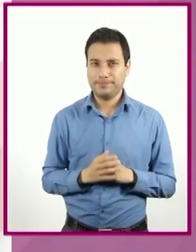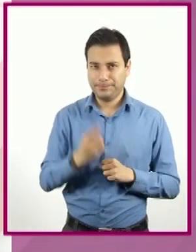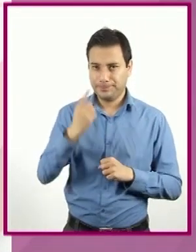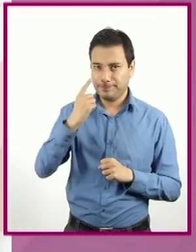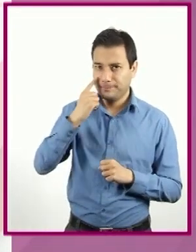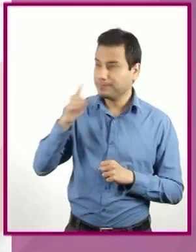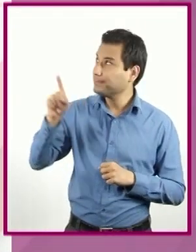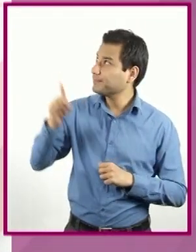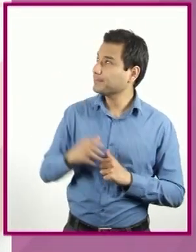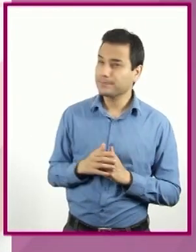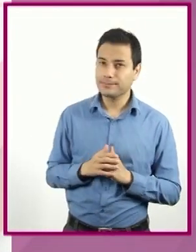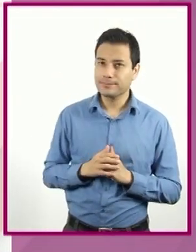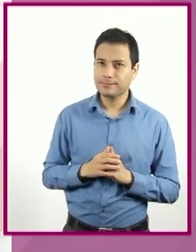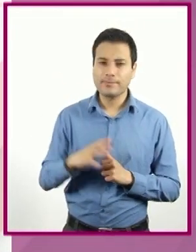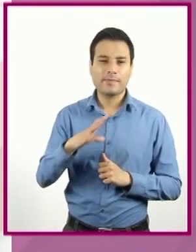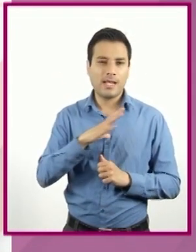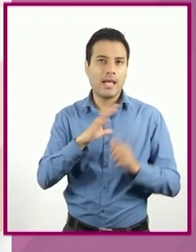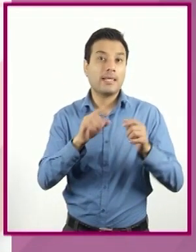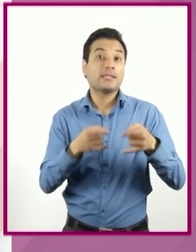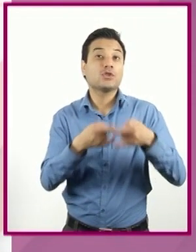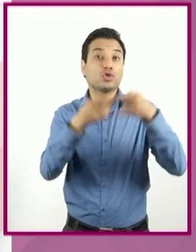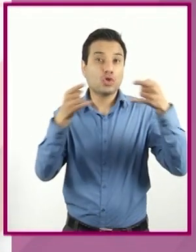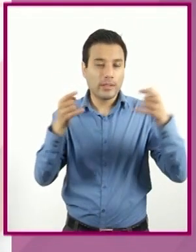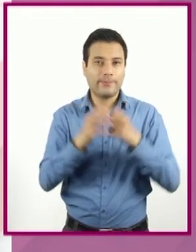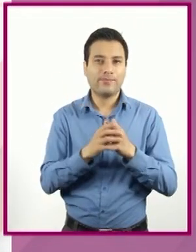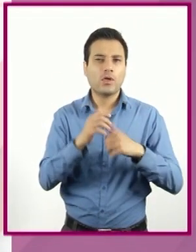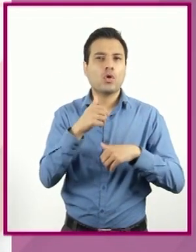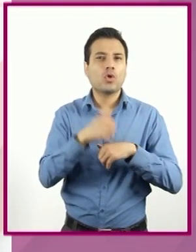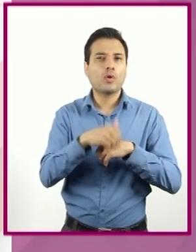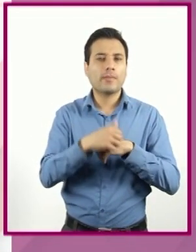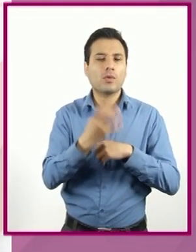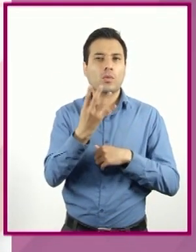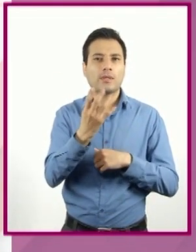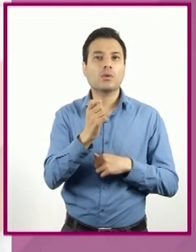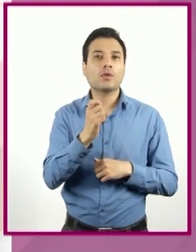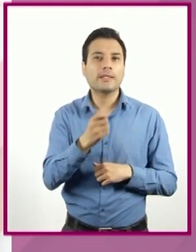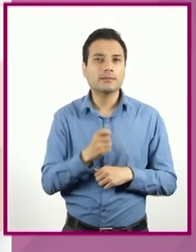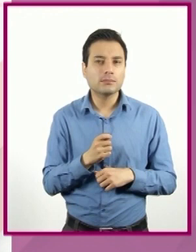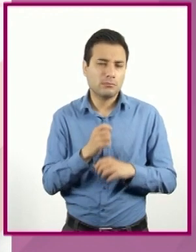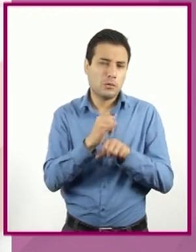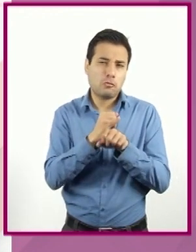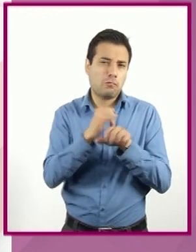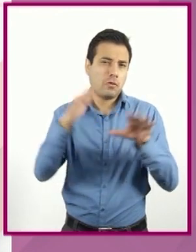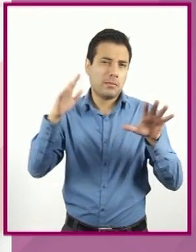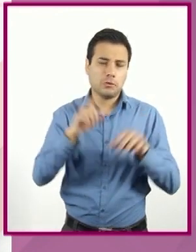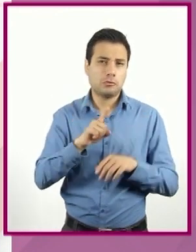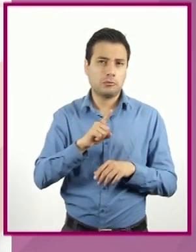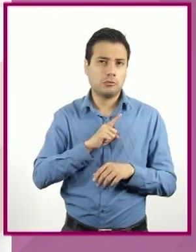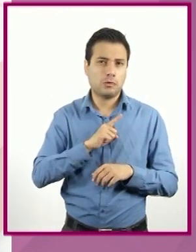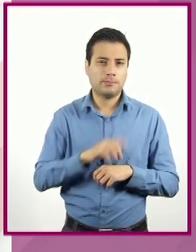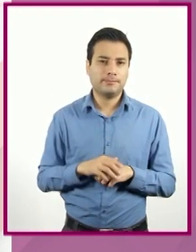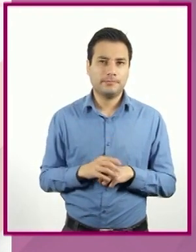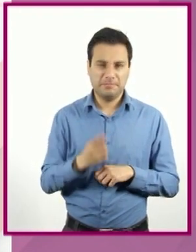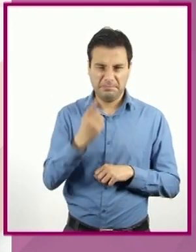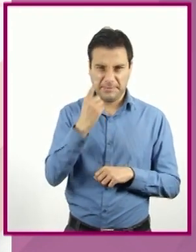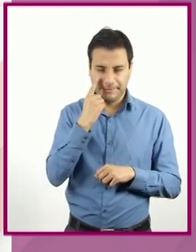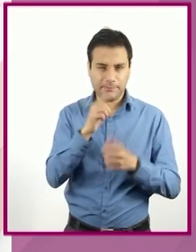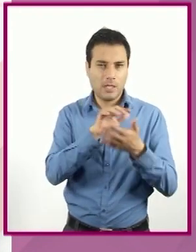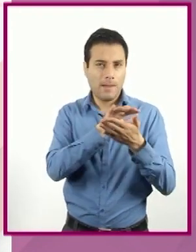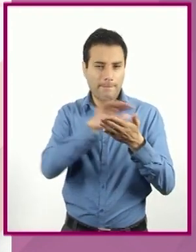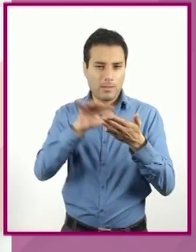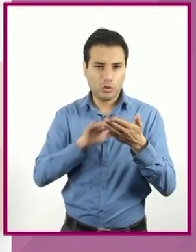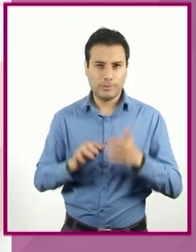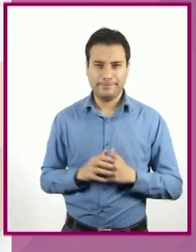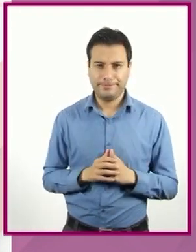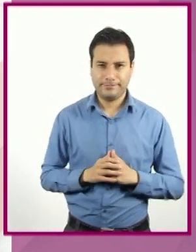un testimonio, mientras que el contenido del texto 4 es eminentemente informativo. Leamos juntos el testimonio de